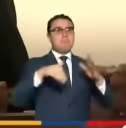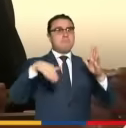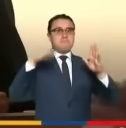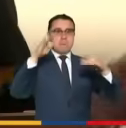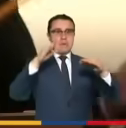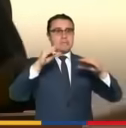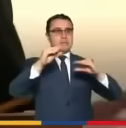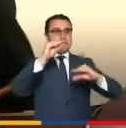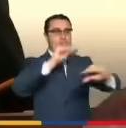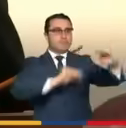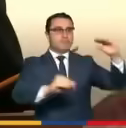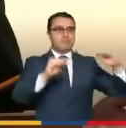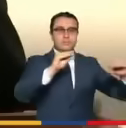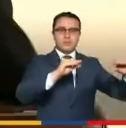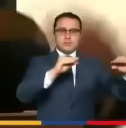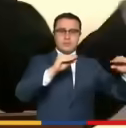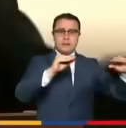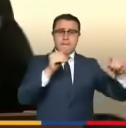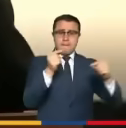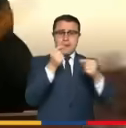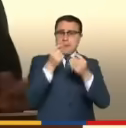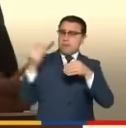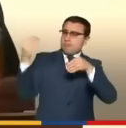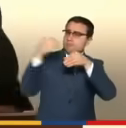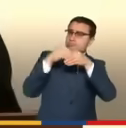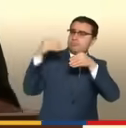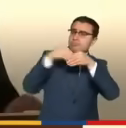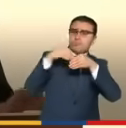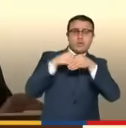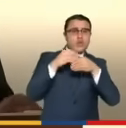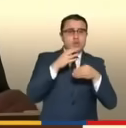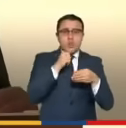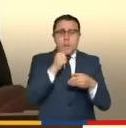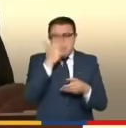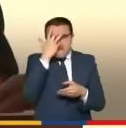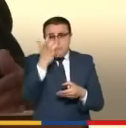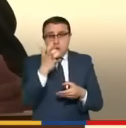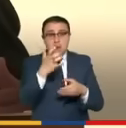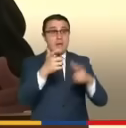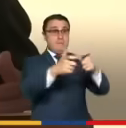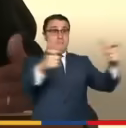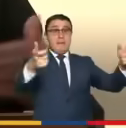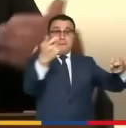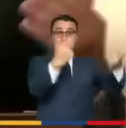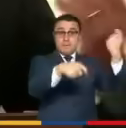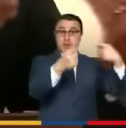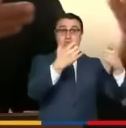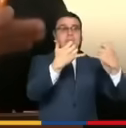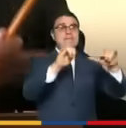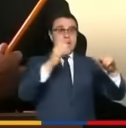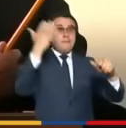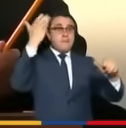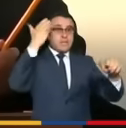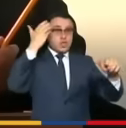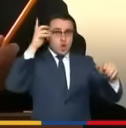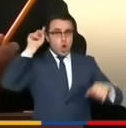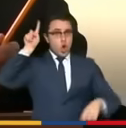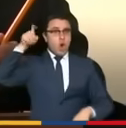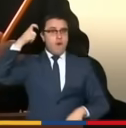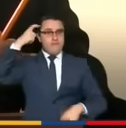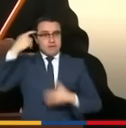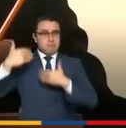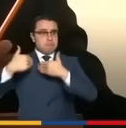básicamente porque tiene menos cotizantes y mucho más pensionados. Es el gobierno el que paga